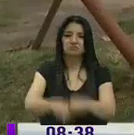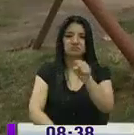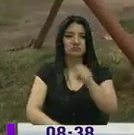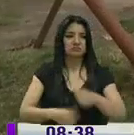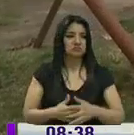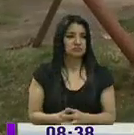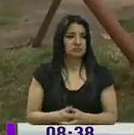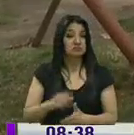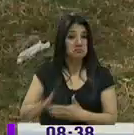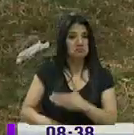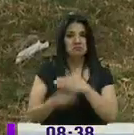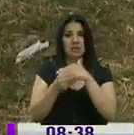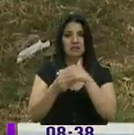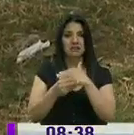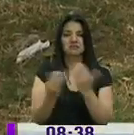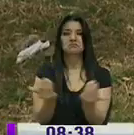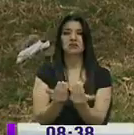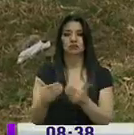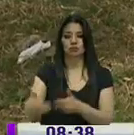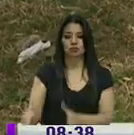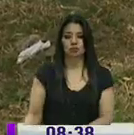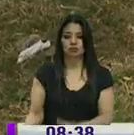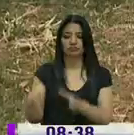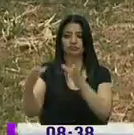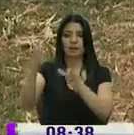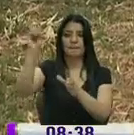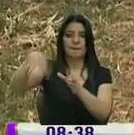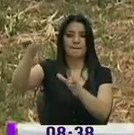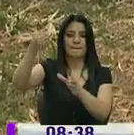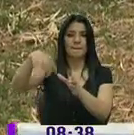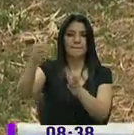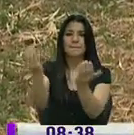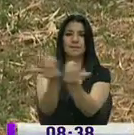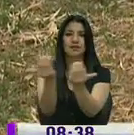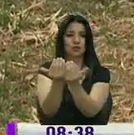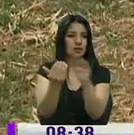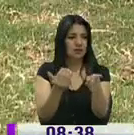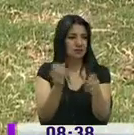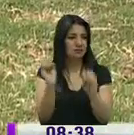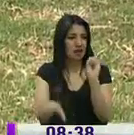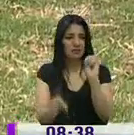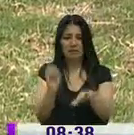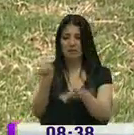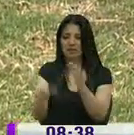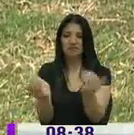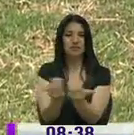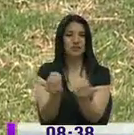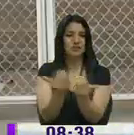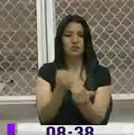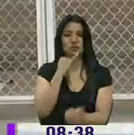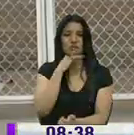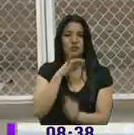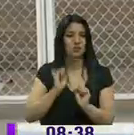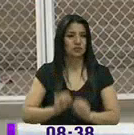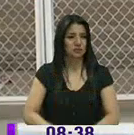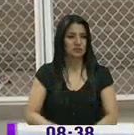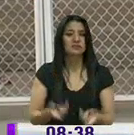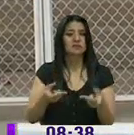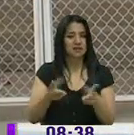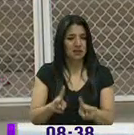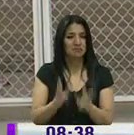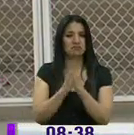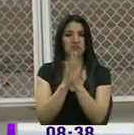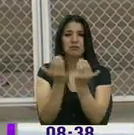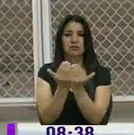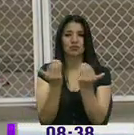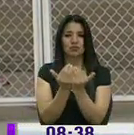esto se suma la falta de basureros que ha convertido a este espacios de recreación en un verdadero bote virus también basurero sí porque no